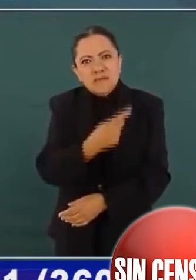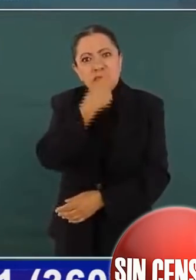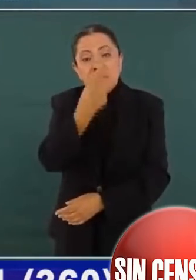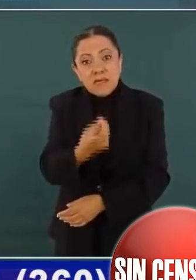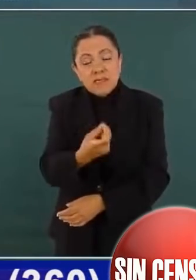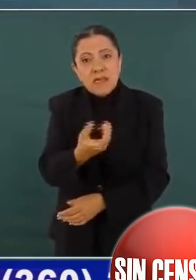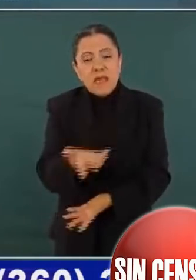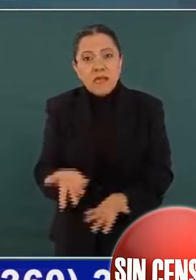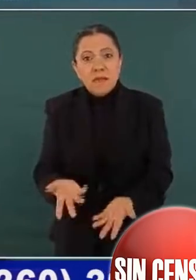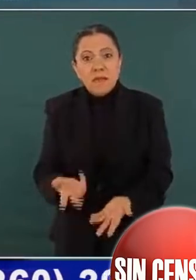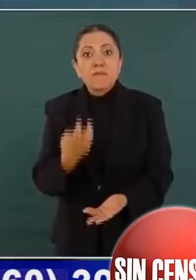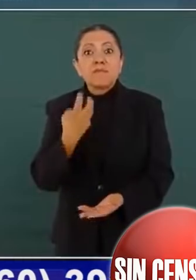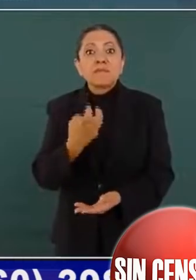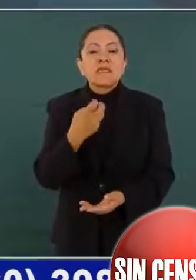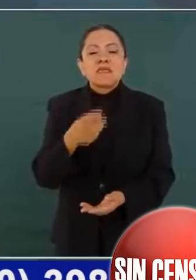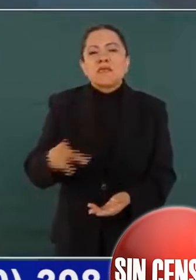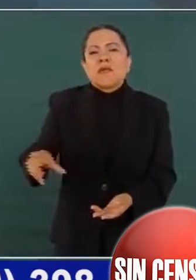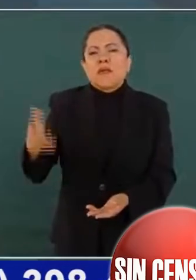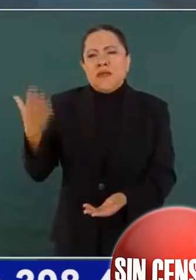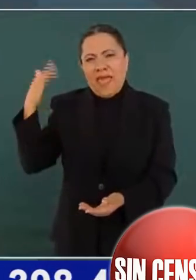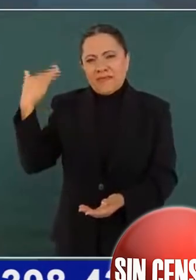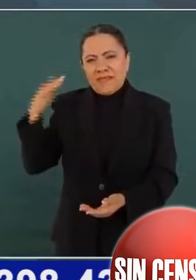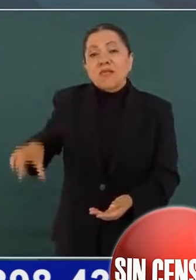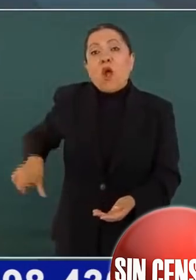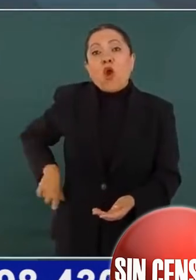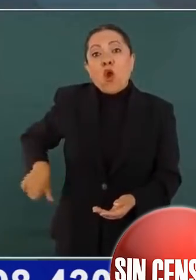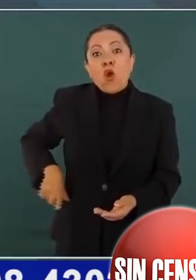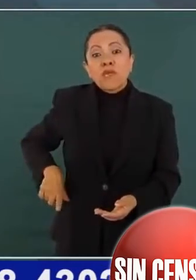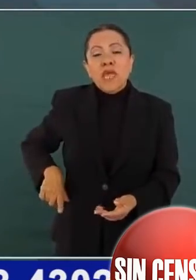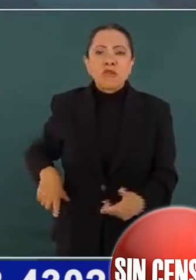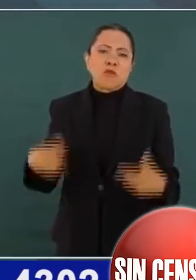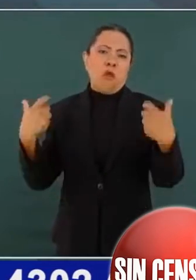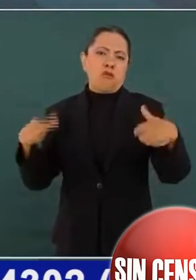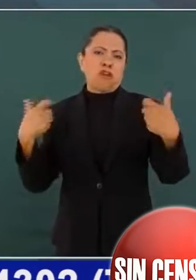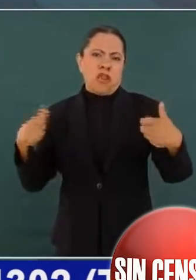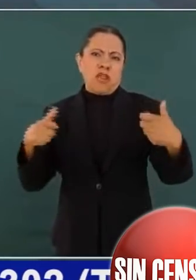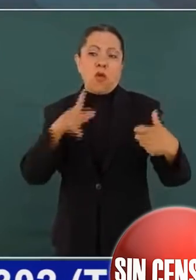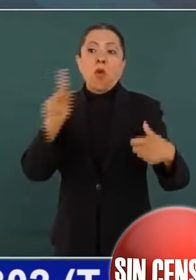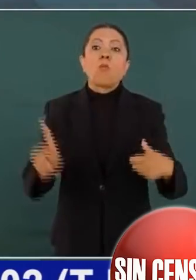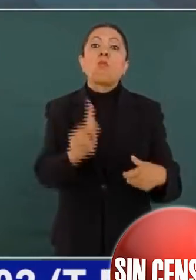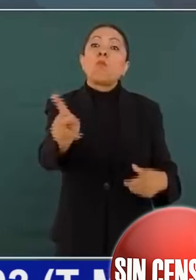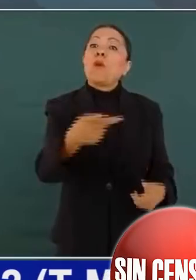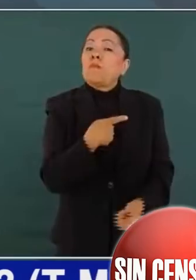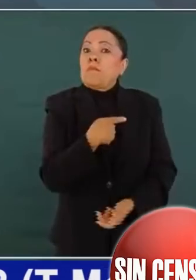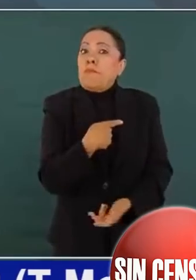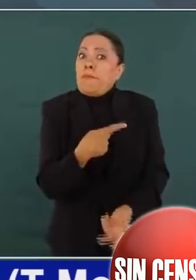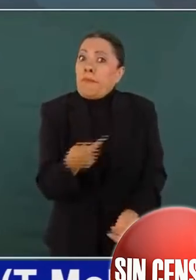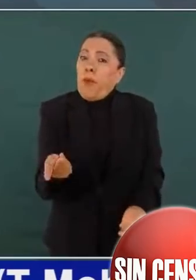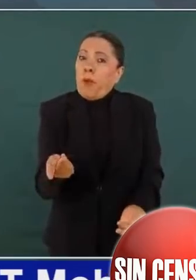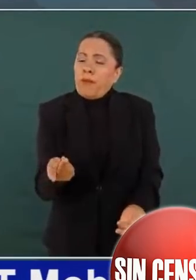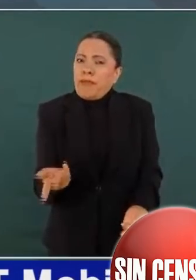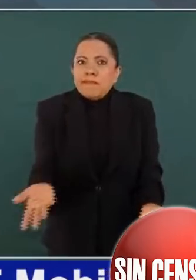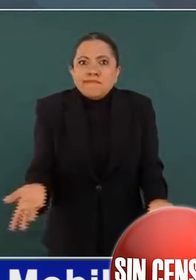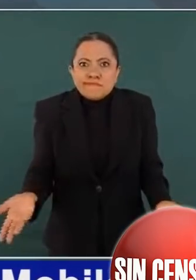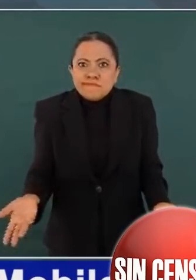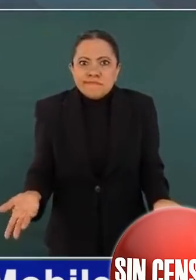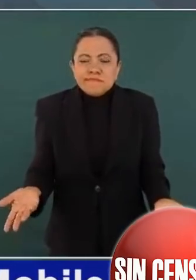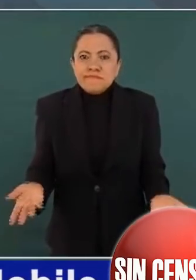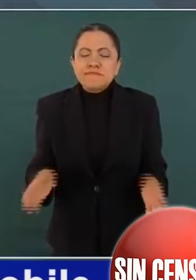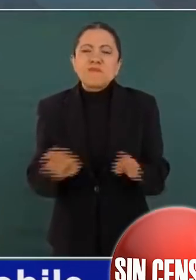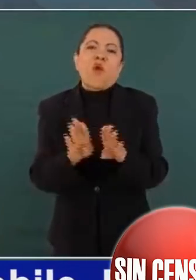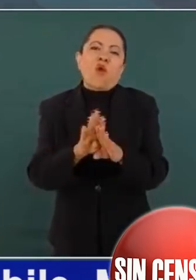un gobierno rico con pueblo pobre, o lo decía